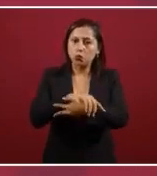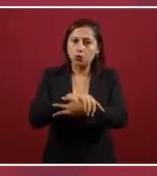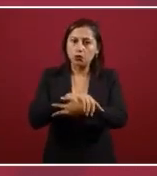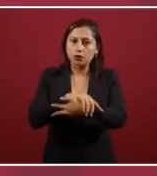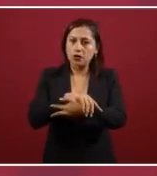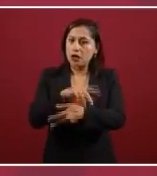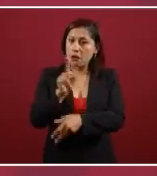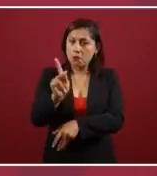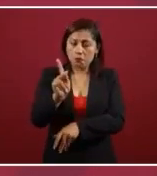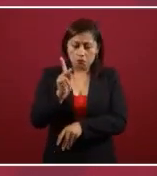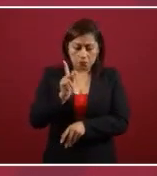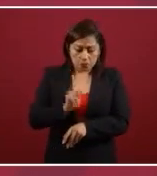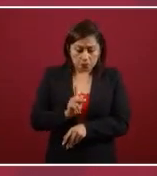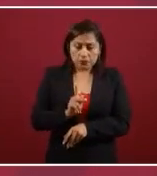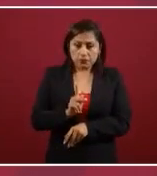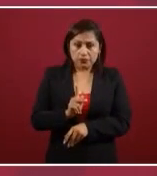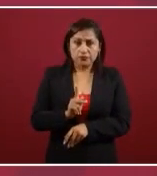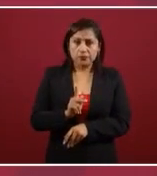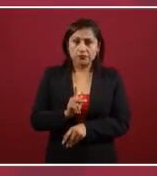que